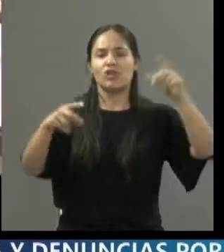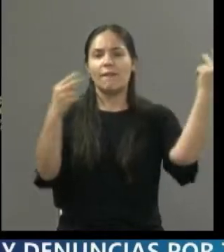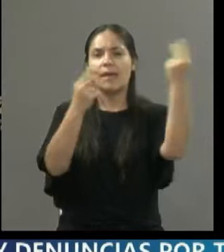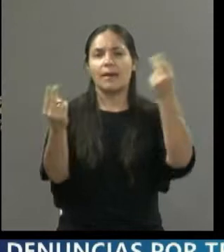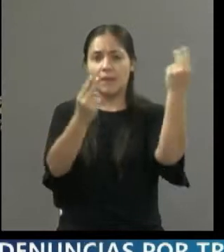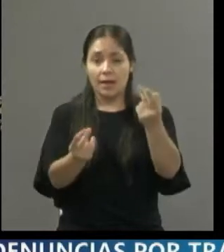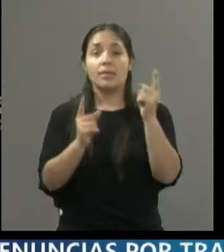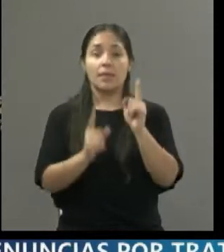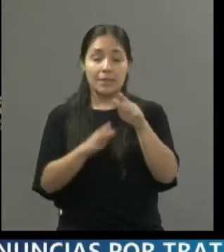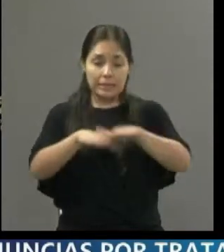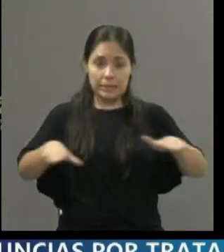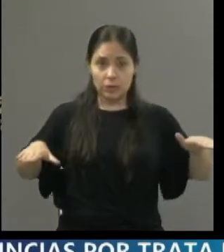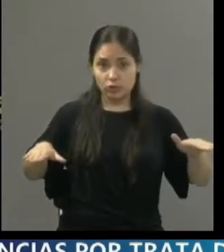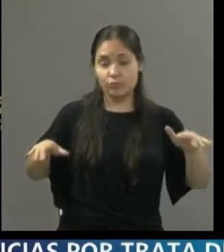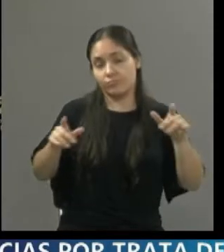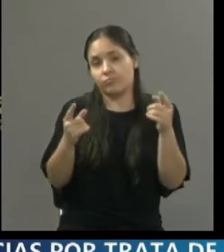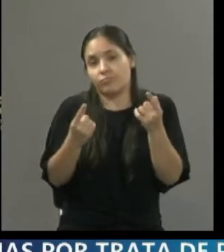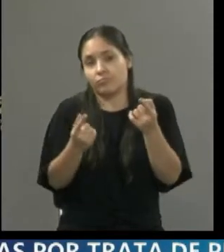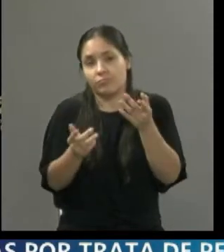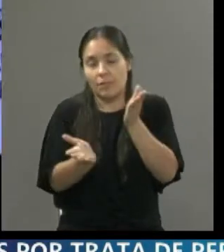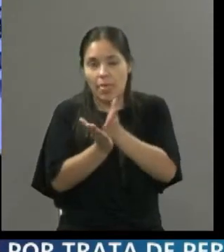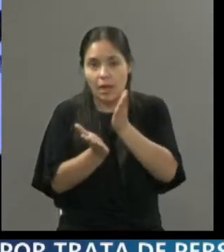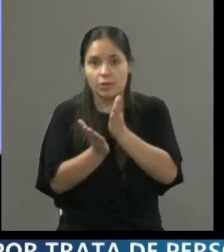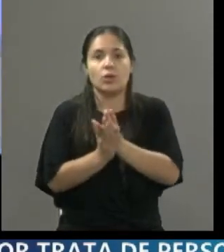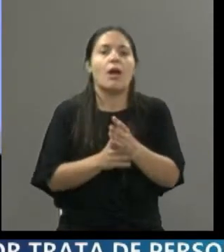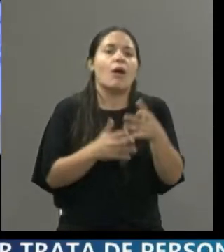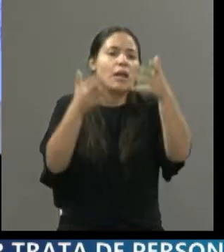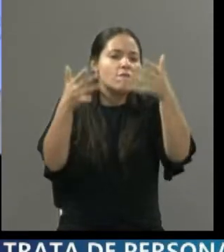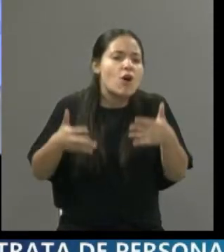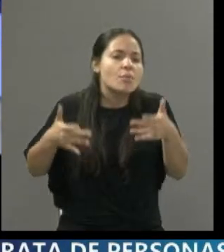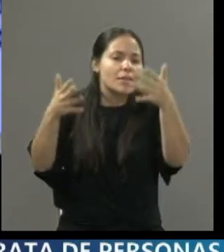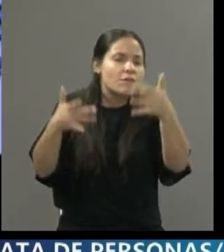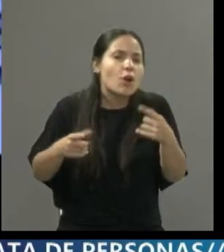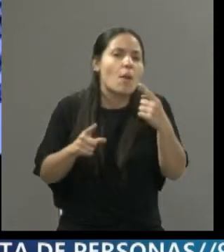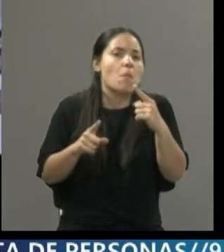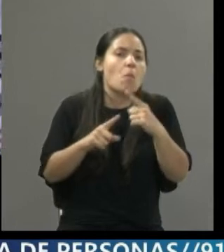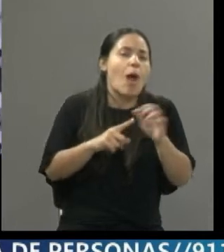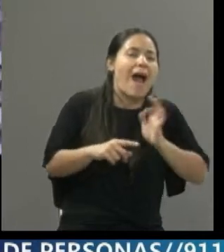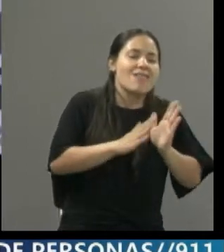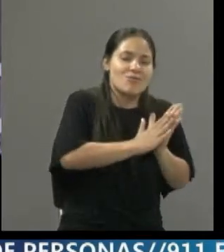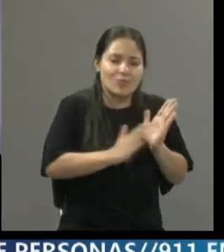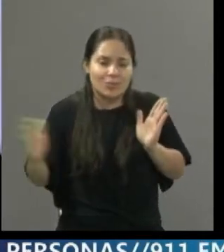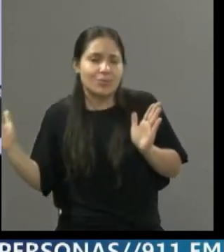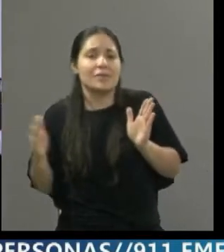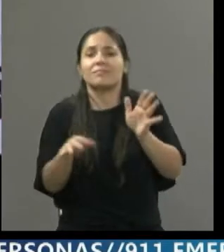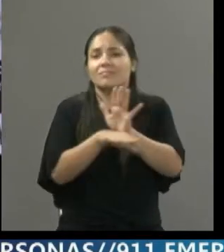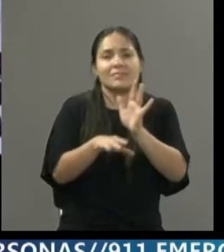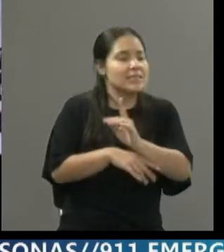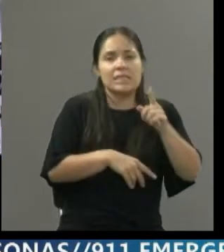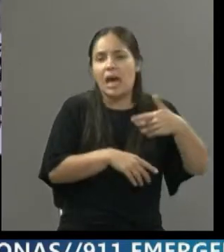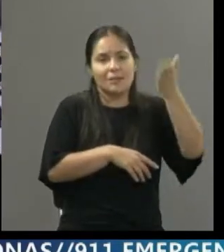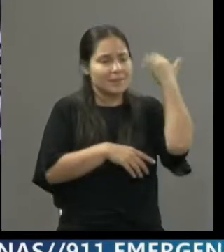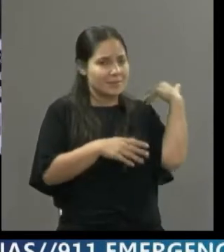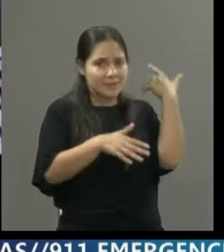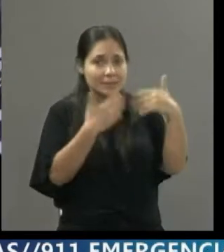Como les decía, es un trabajo que se viene haciendo de forma anual hace muchísimo tiempo, es el cierre de nuestro año, una especie